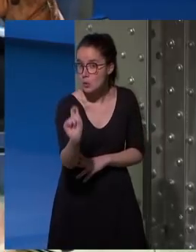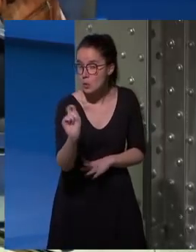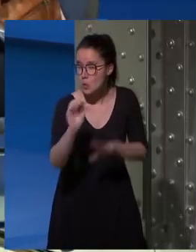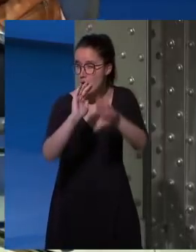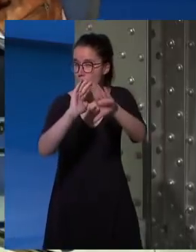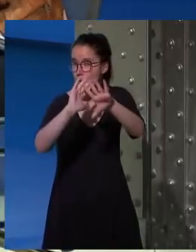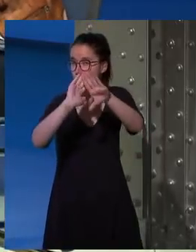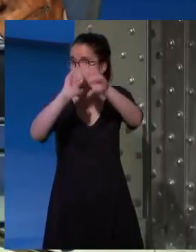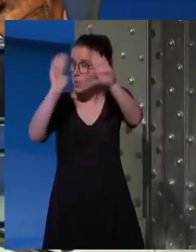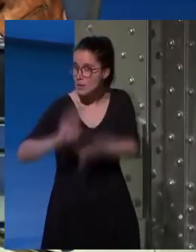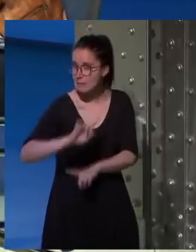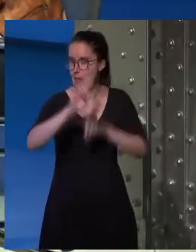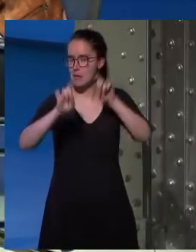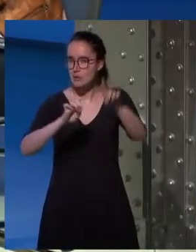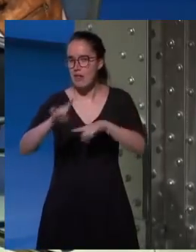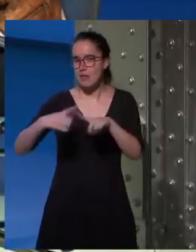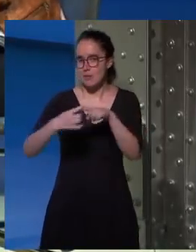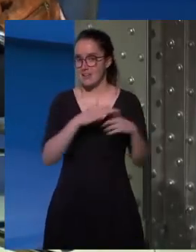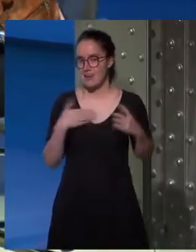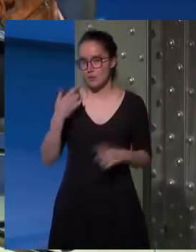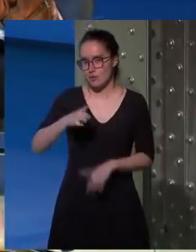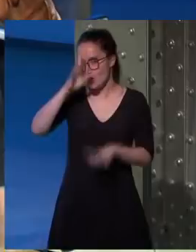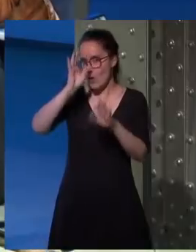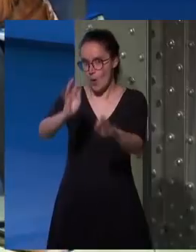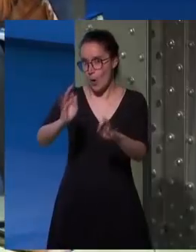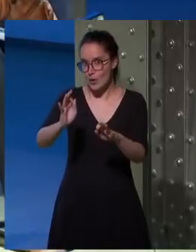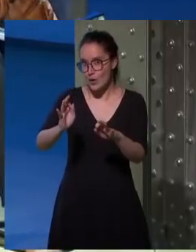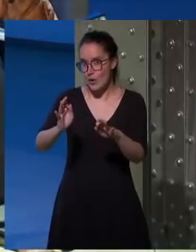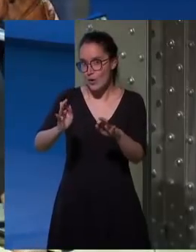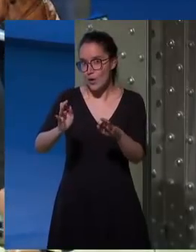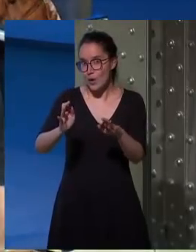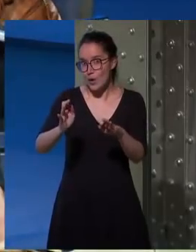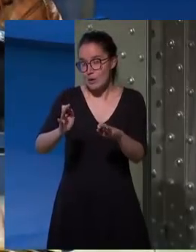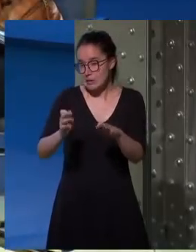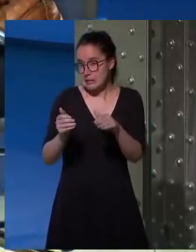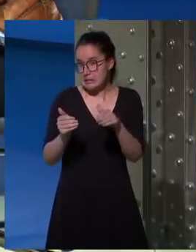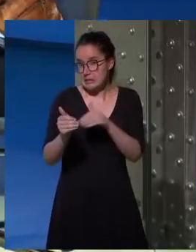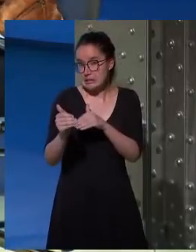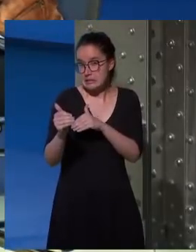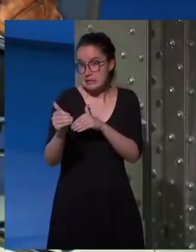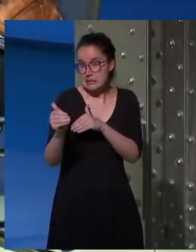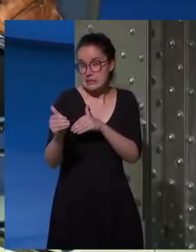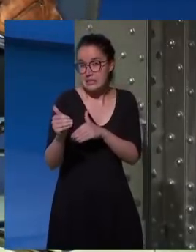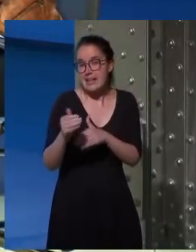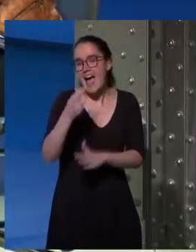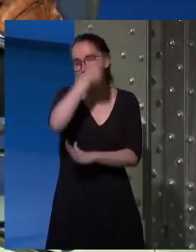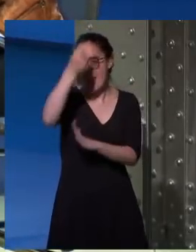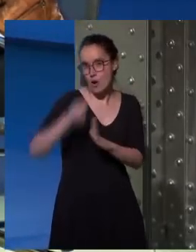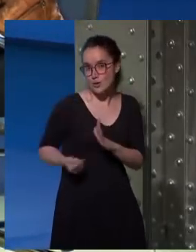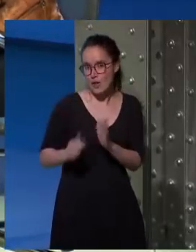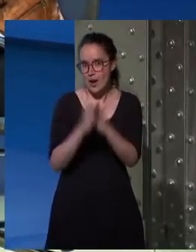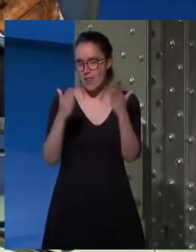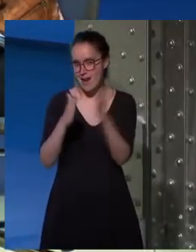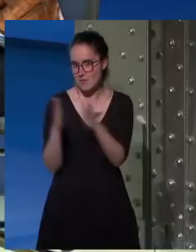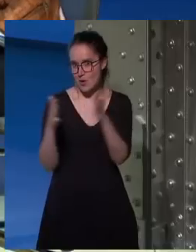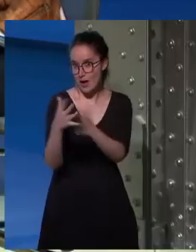una última pregunta. Además queremos también que evidentemente nos hable dentro de un momentito la maravillosa ilustradora de este